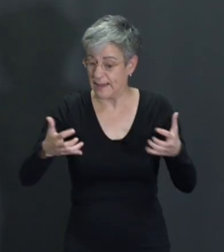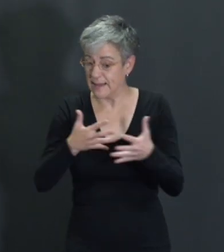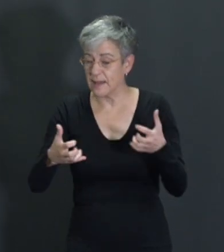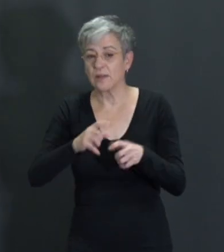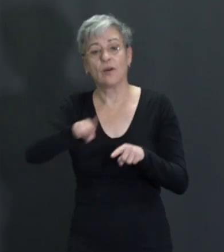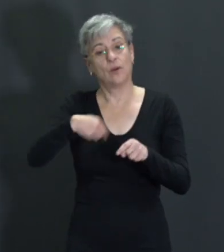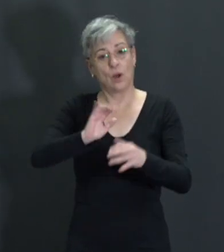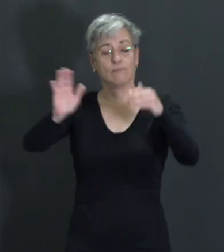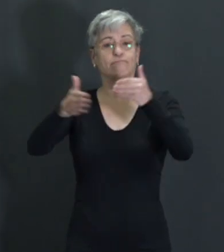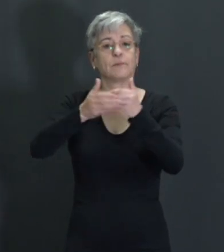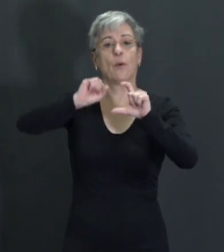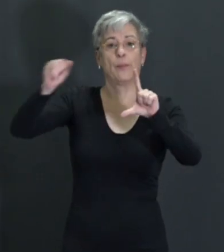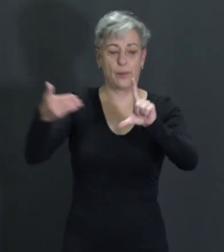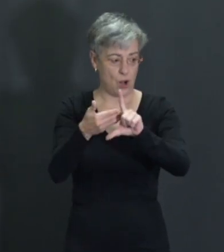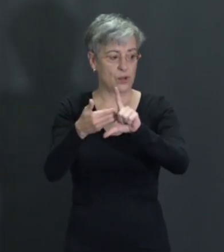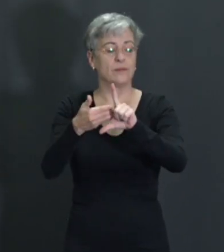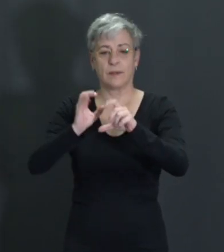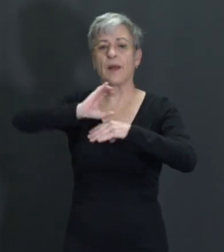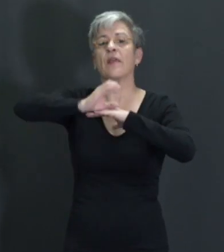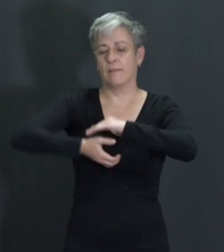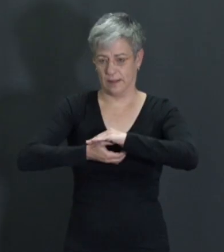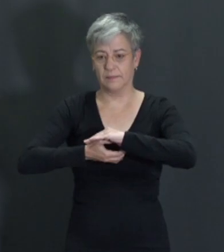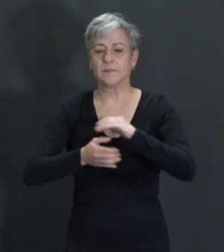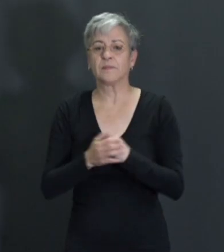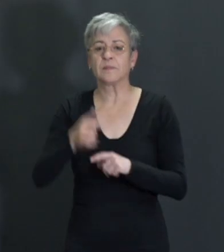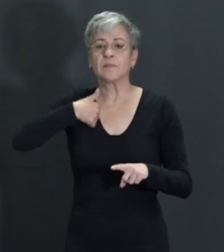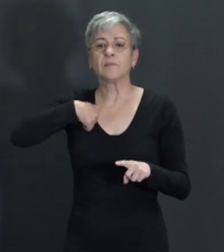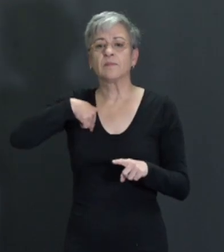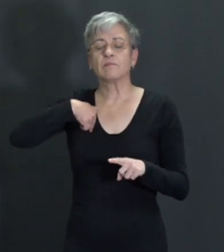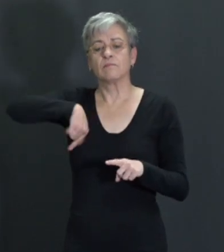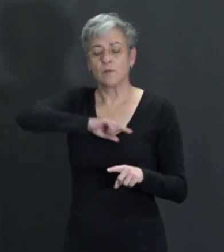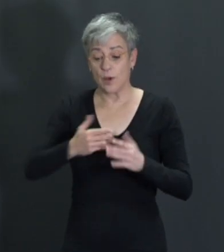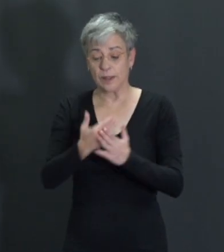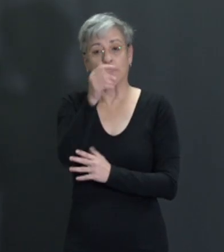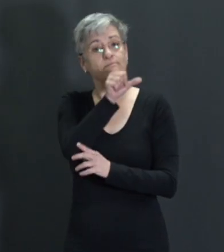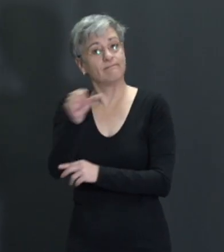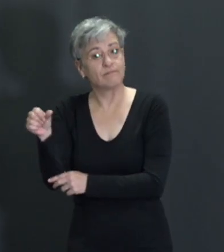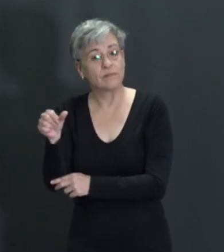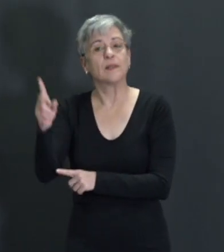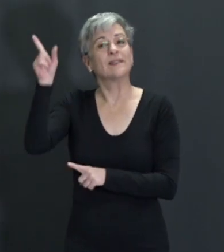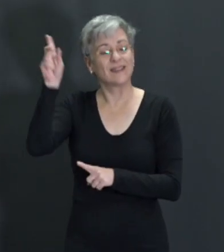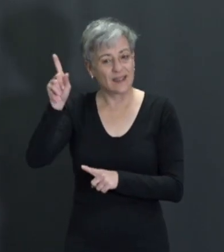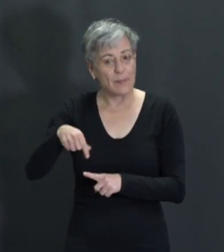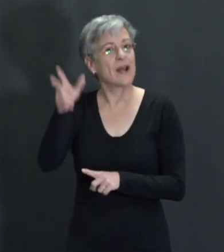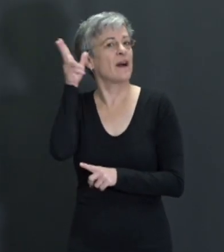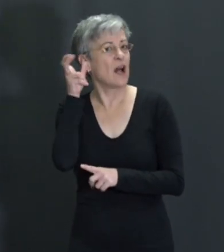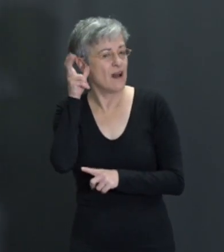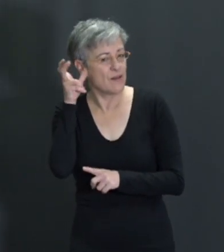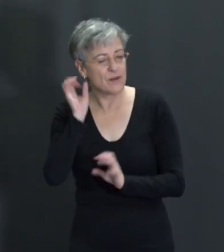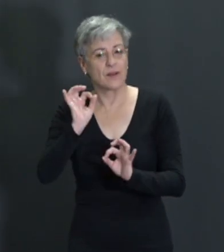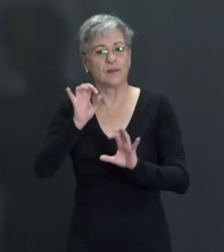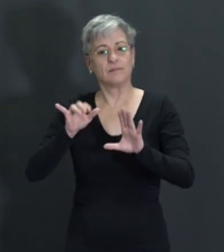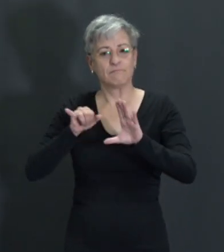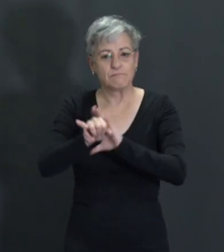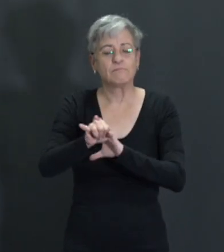blog del CEAPAT. Además, una vez finalizada la semana de encuentros, subiremos las grabaciones a nuestro canal y prepararemos un